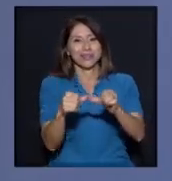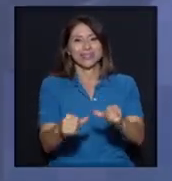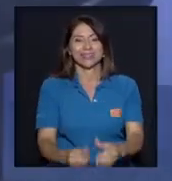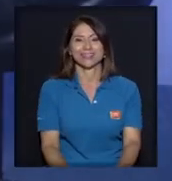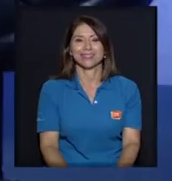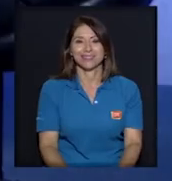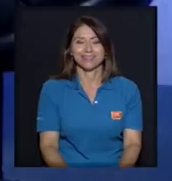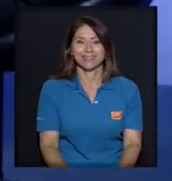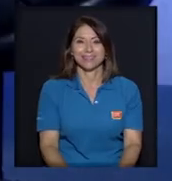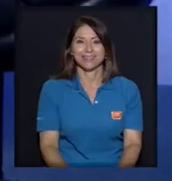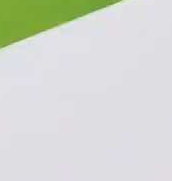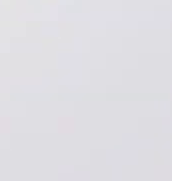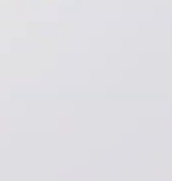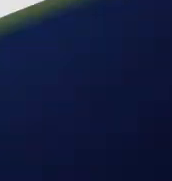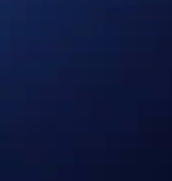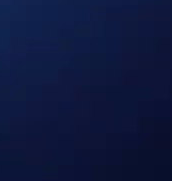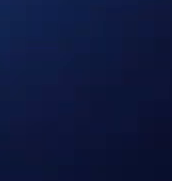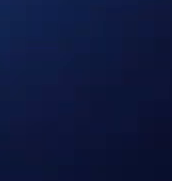haremos.